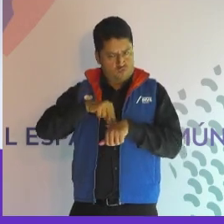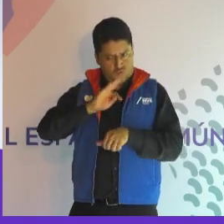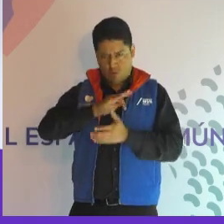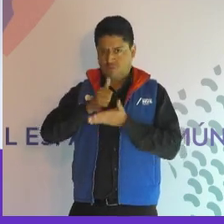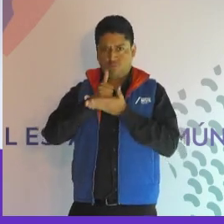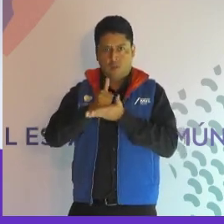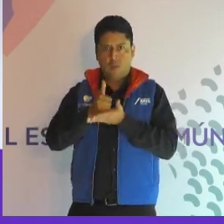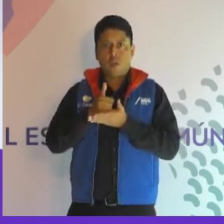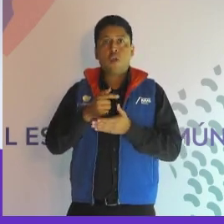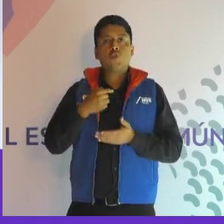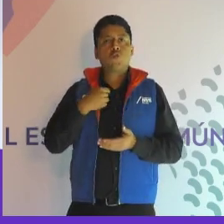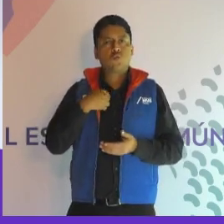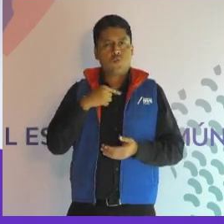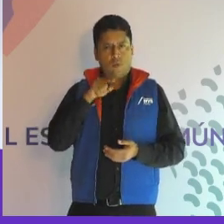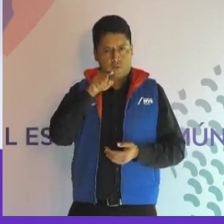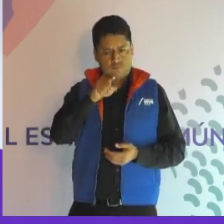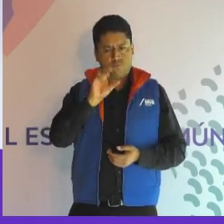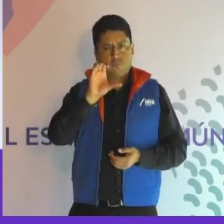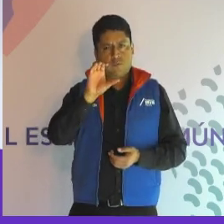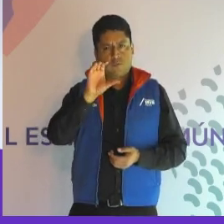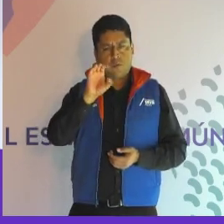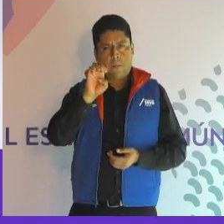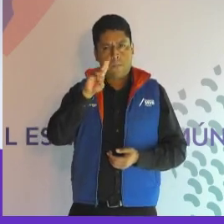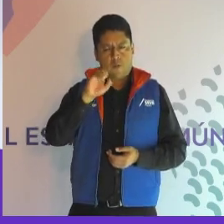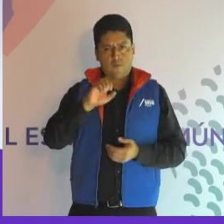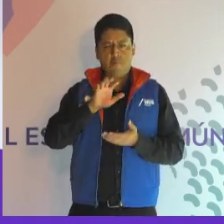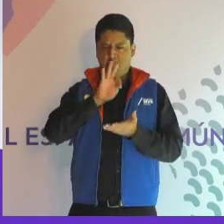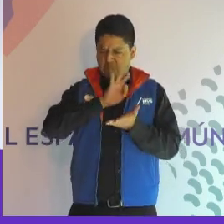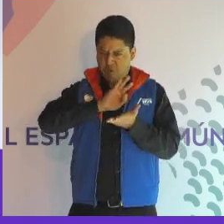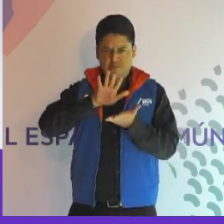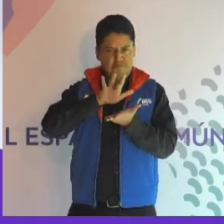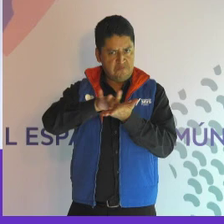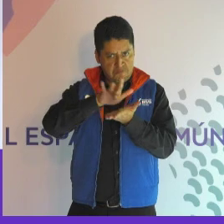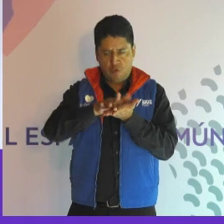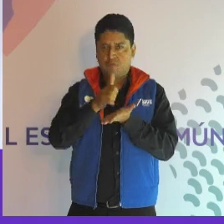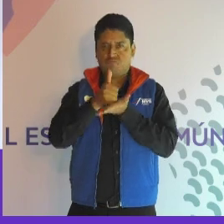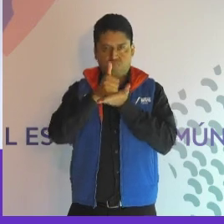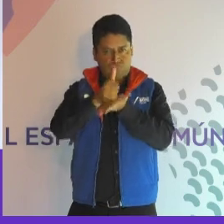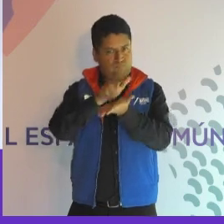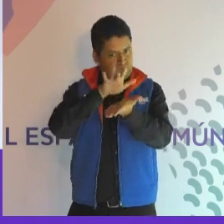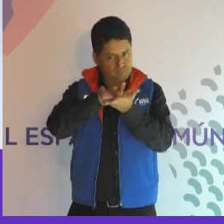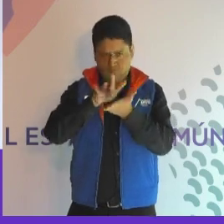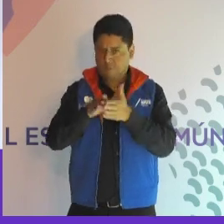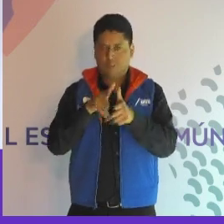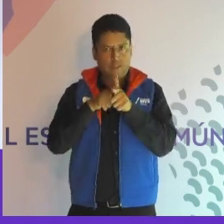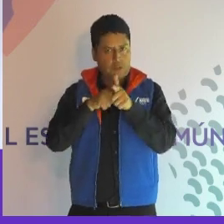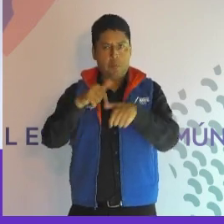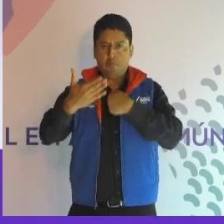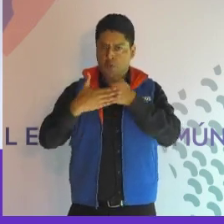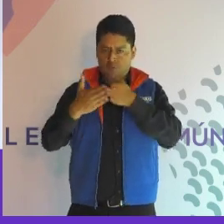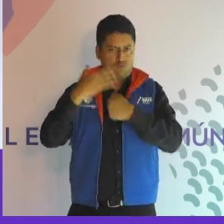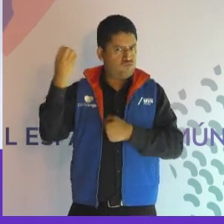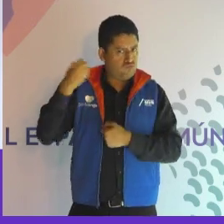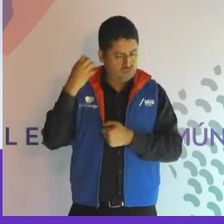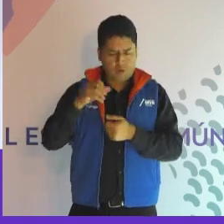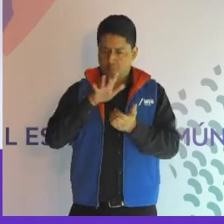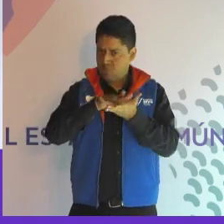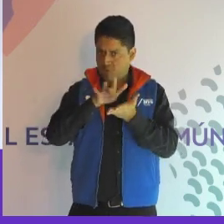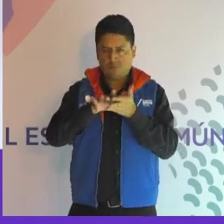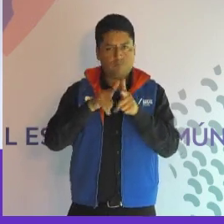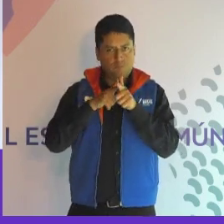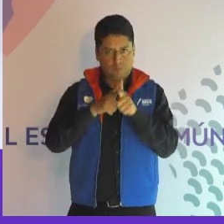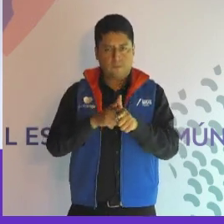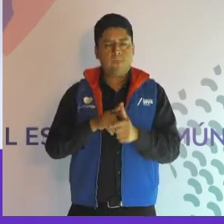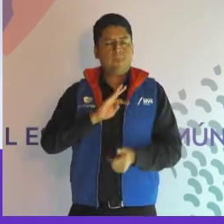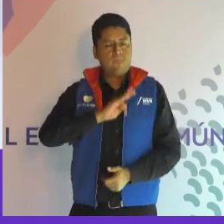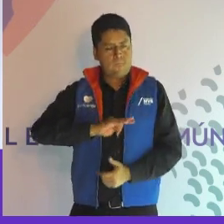ustedes, CEMEFI, para fortalecer y apoyar en sus próximos eventos, y nos felicita. Muchas gracias, Agustín. Muchas